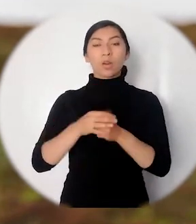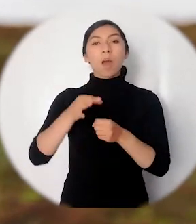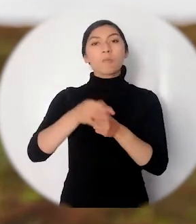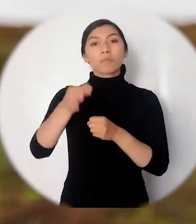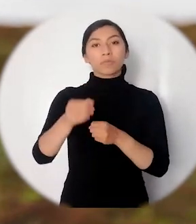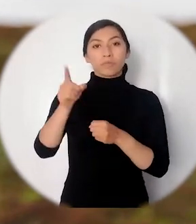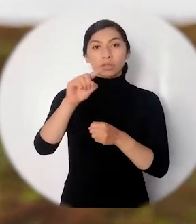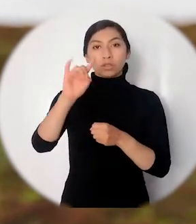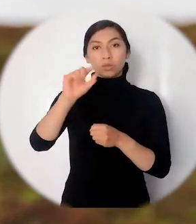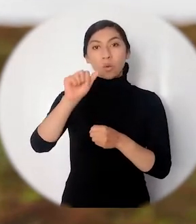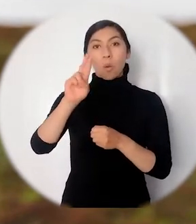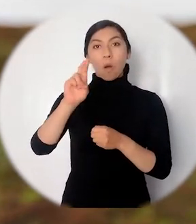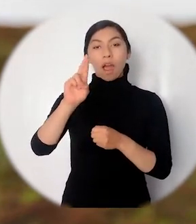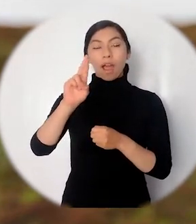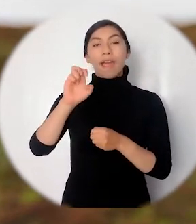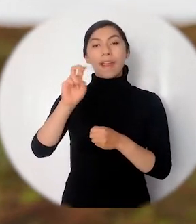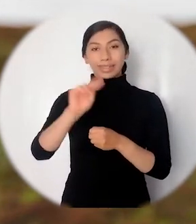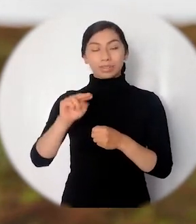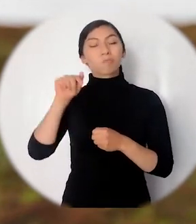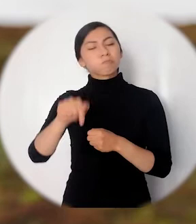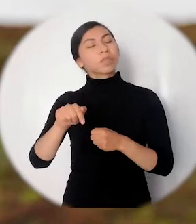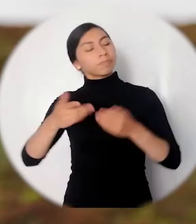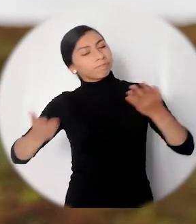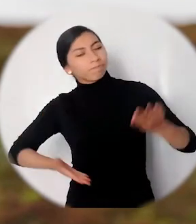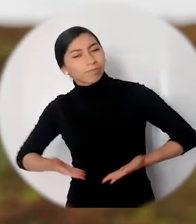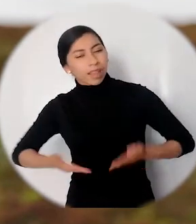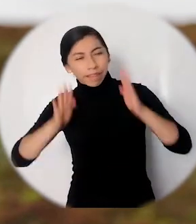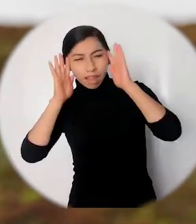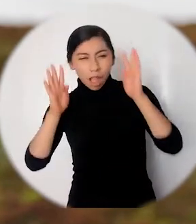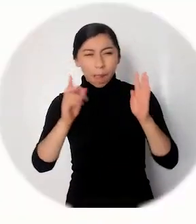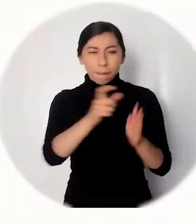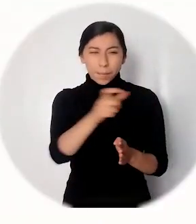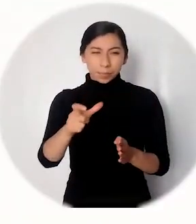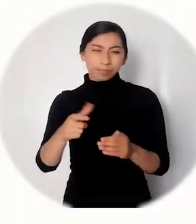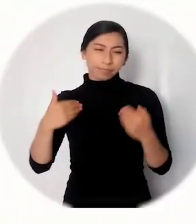de Suárez para realizar una jornada durante 3 días para atender a la población afectada por el conflicto.